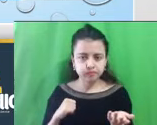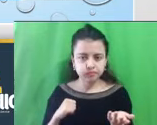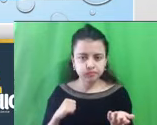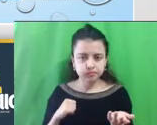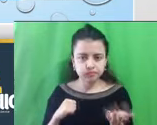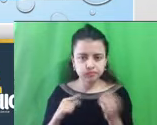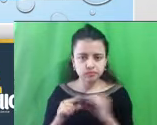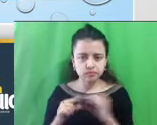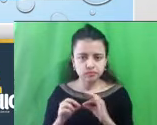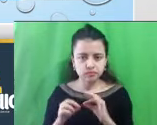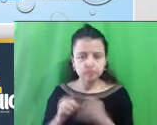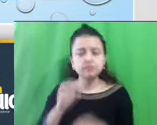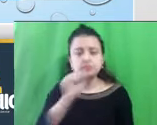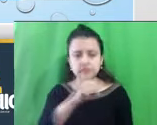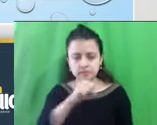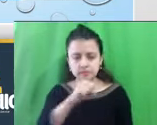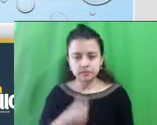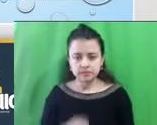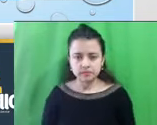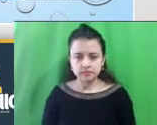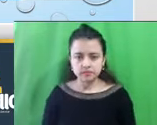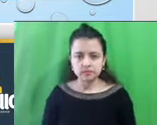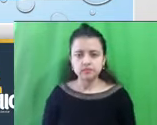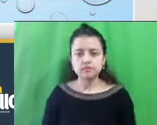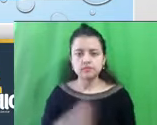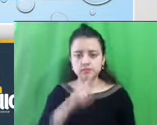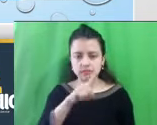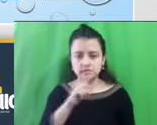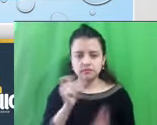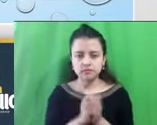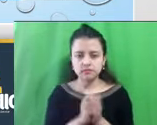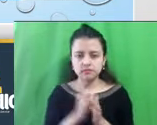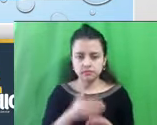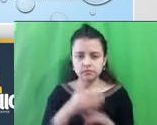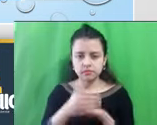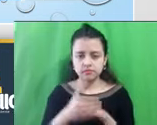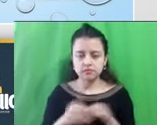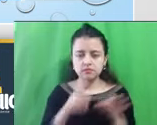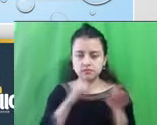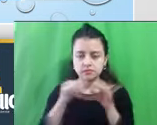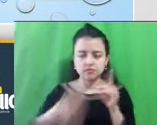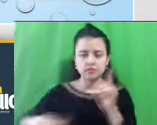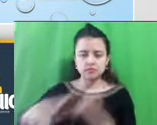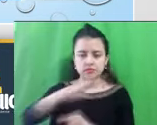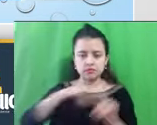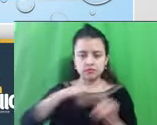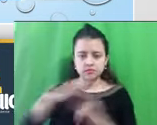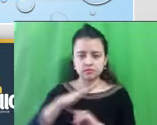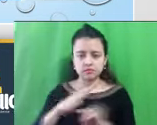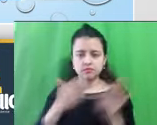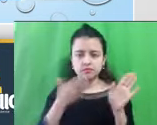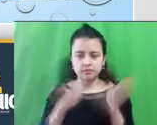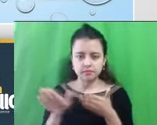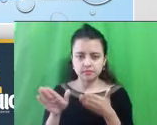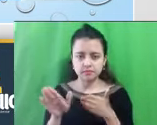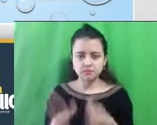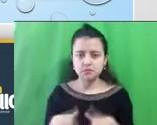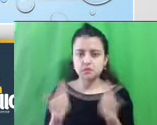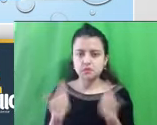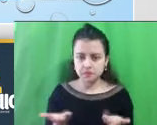Sí, ese es el siguiente punto. ¿Por qué? Porque lo estoy contextualizando desde planeación qué tenemos y